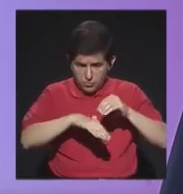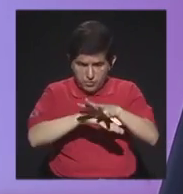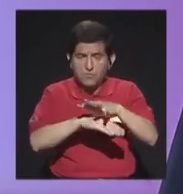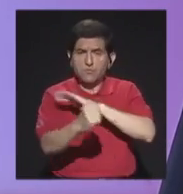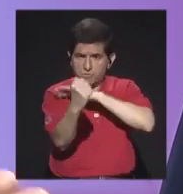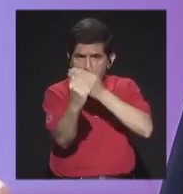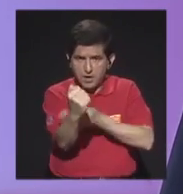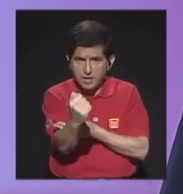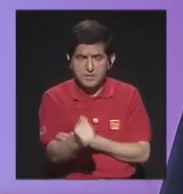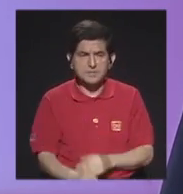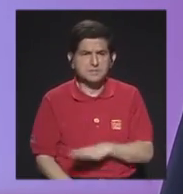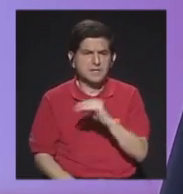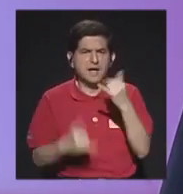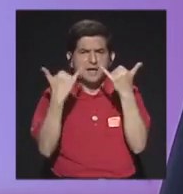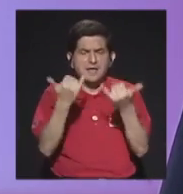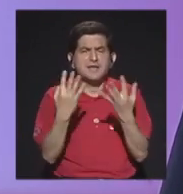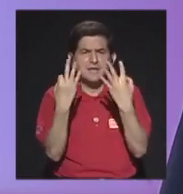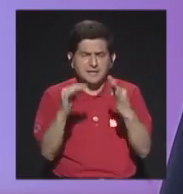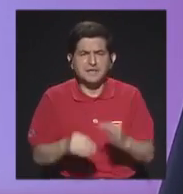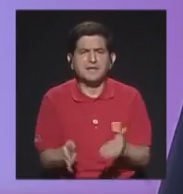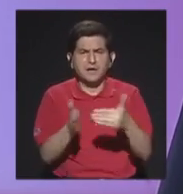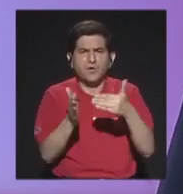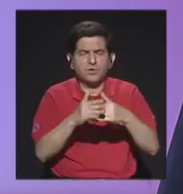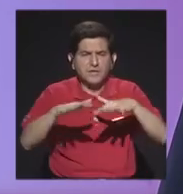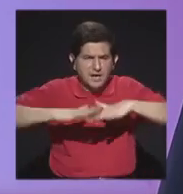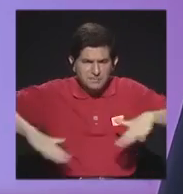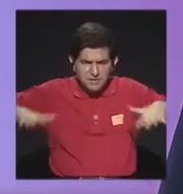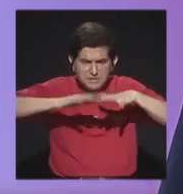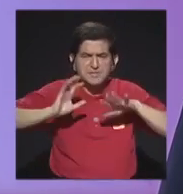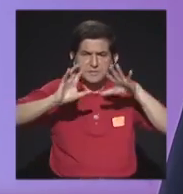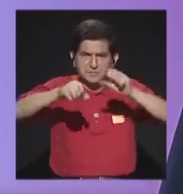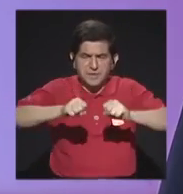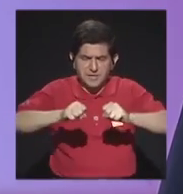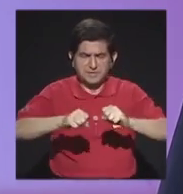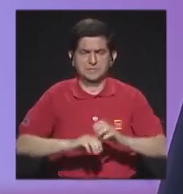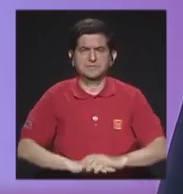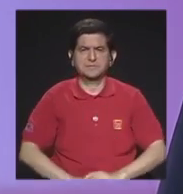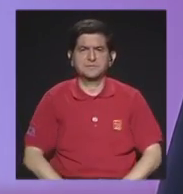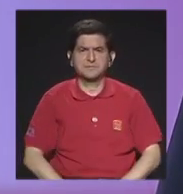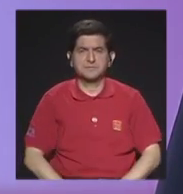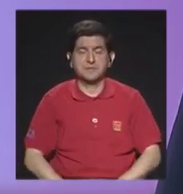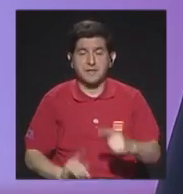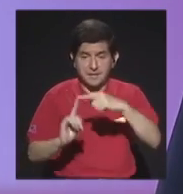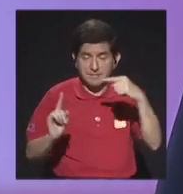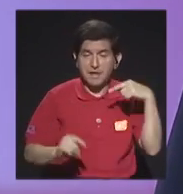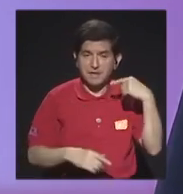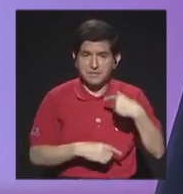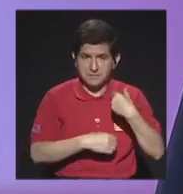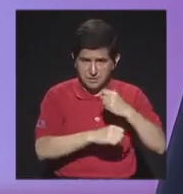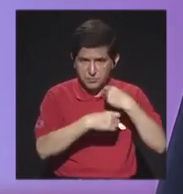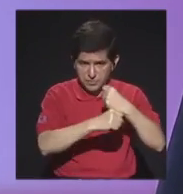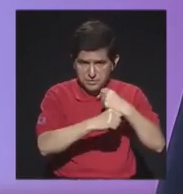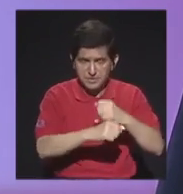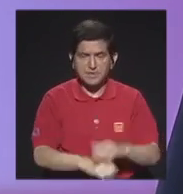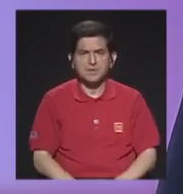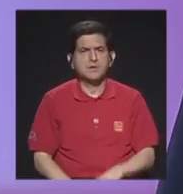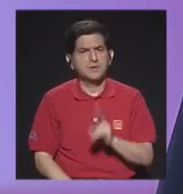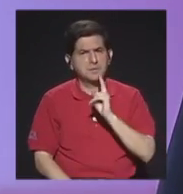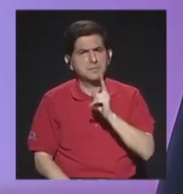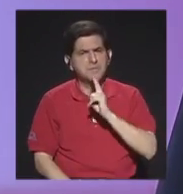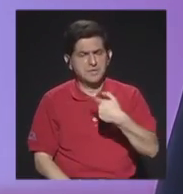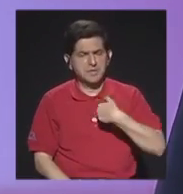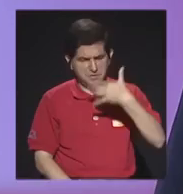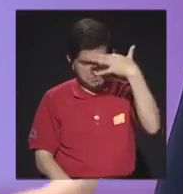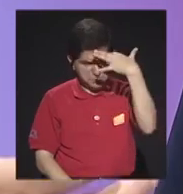hemos o que se han tratado de ir perdiendo en la actualidad desde los gobiernos locales. Si bien es cierto, para